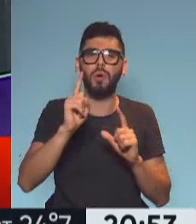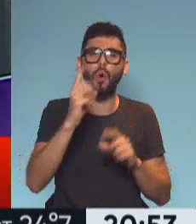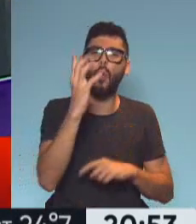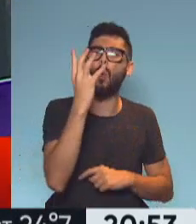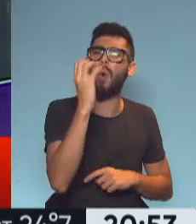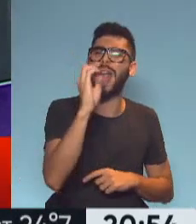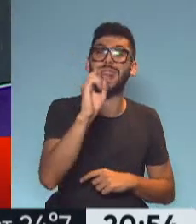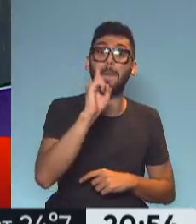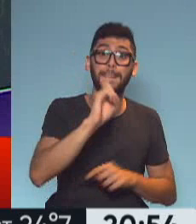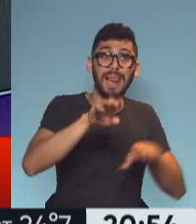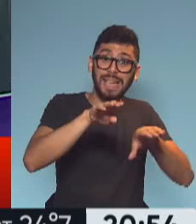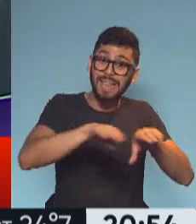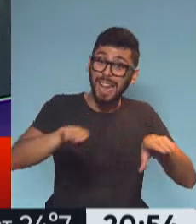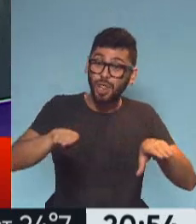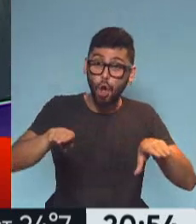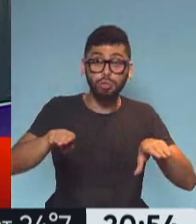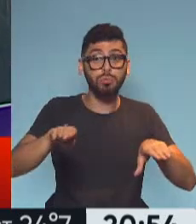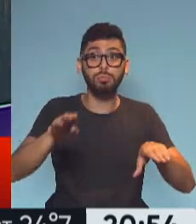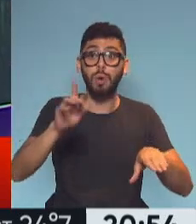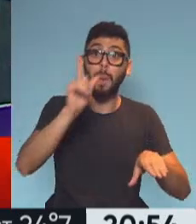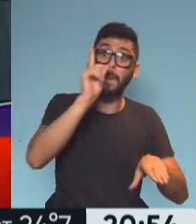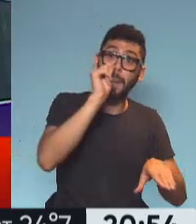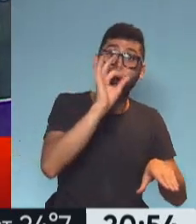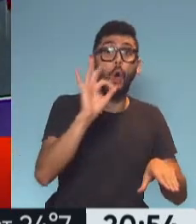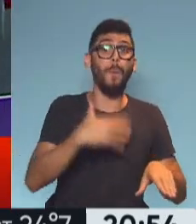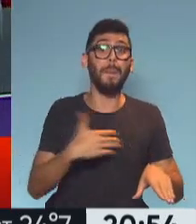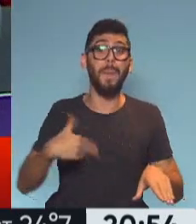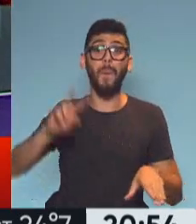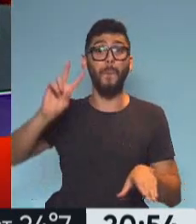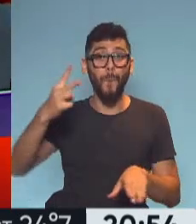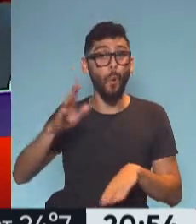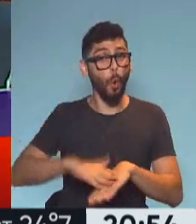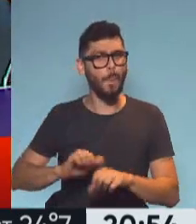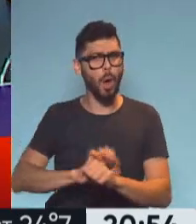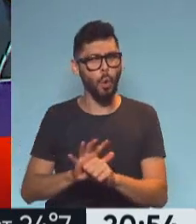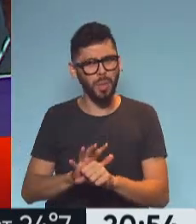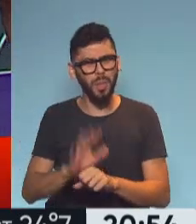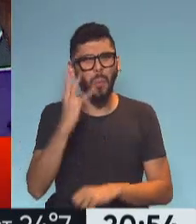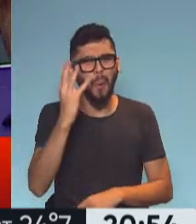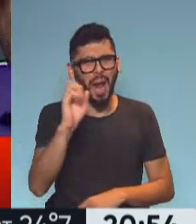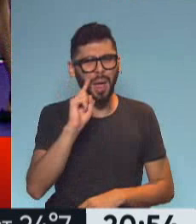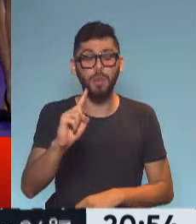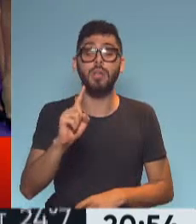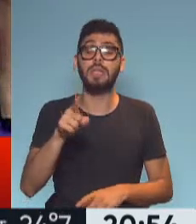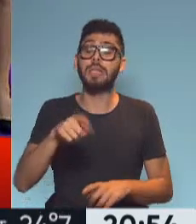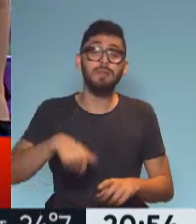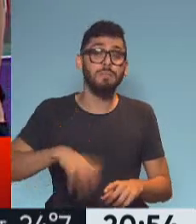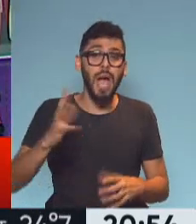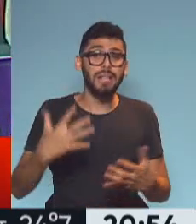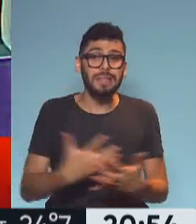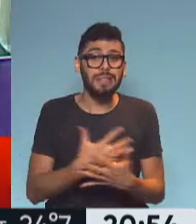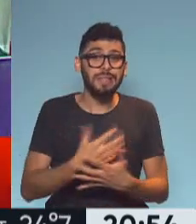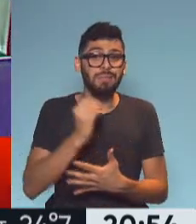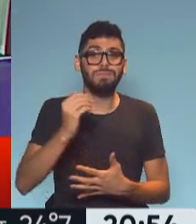niñas perdieron a su padre o a su madre justamente por la pandemia. Y uno de los sectores más afectados fueron los